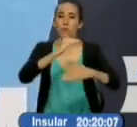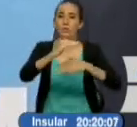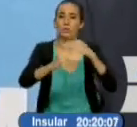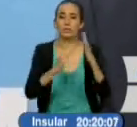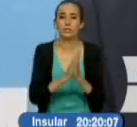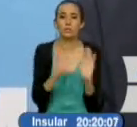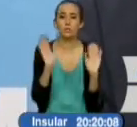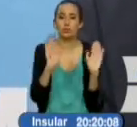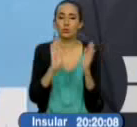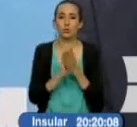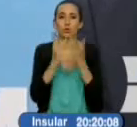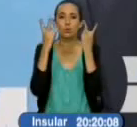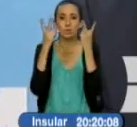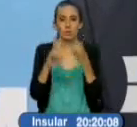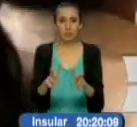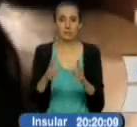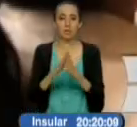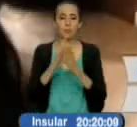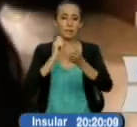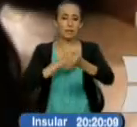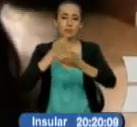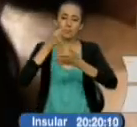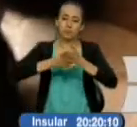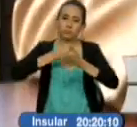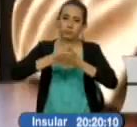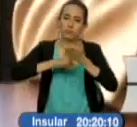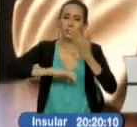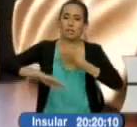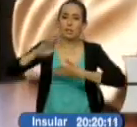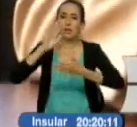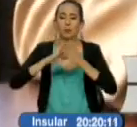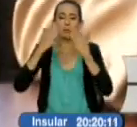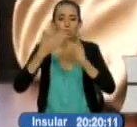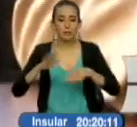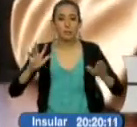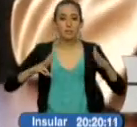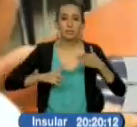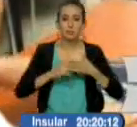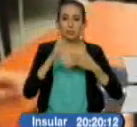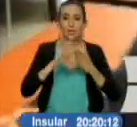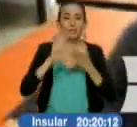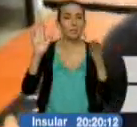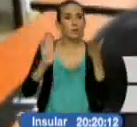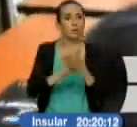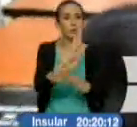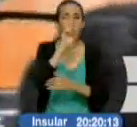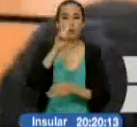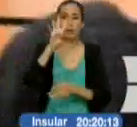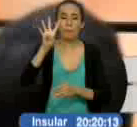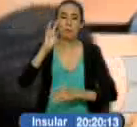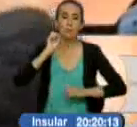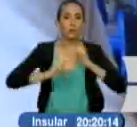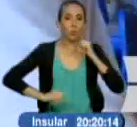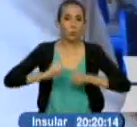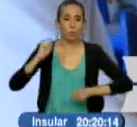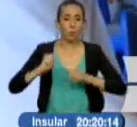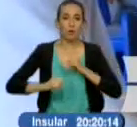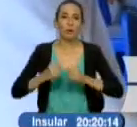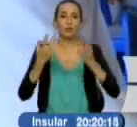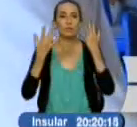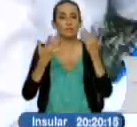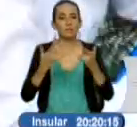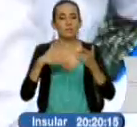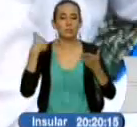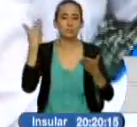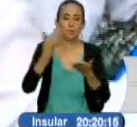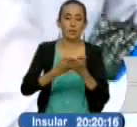dando, sino también por reforzar. El Ministerio de Educación ha inaugurado 23 unidades educativas desde el pasado 24 de mayo y se espera ingresar al sistema